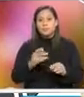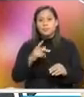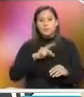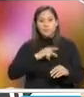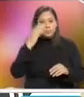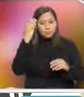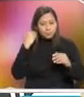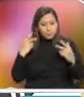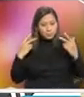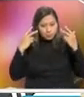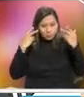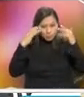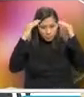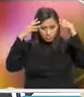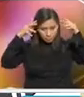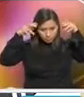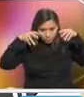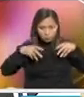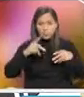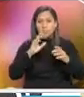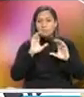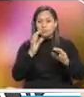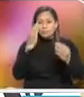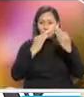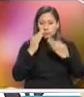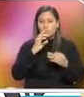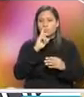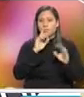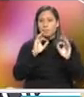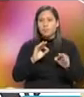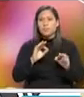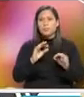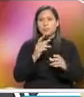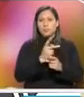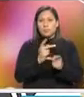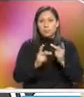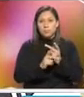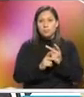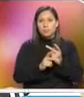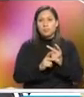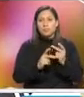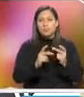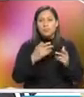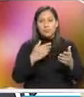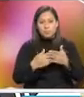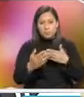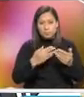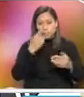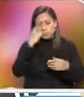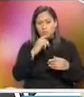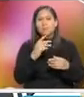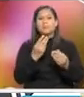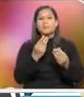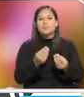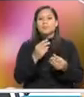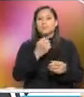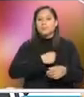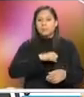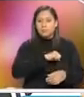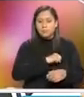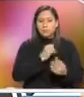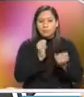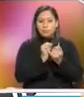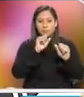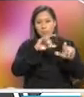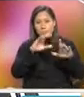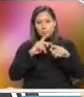el cabello cortado en capas, pero cuidarlo con los mejores productos que brindan la mejor tecnología para brindarle mucha nutrición y